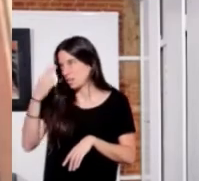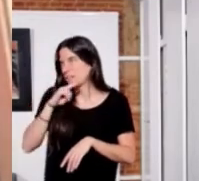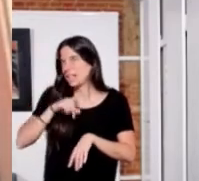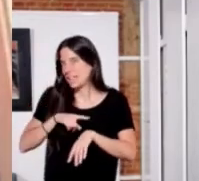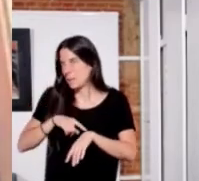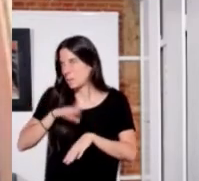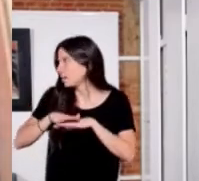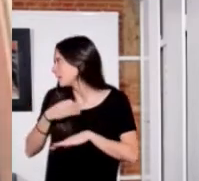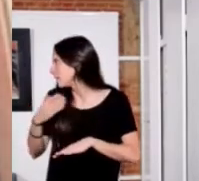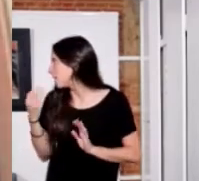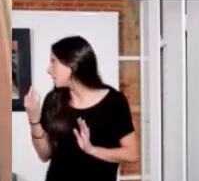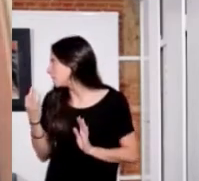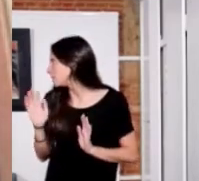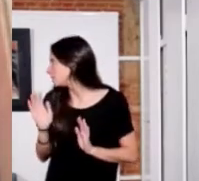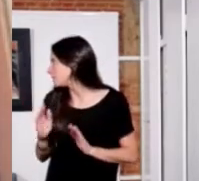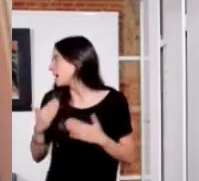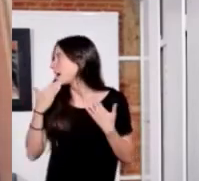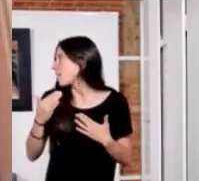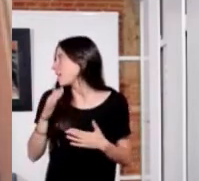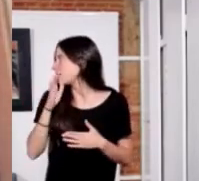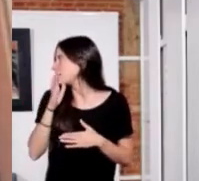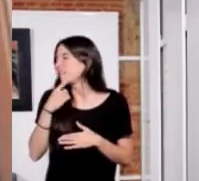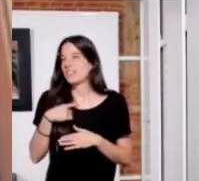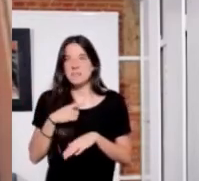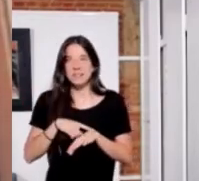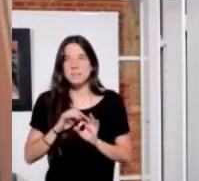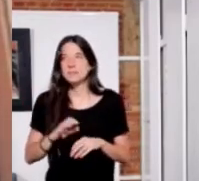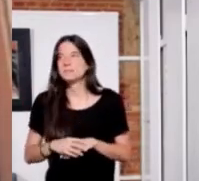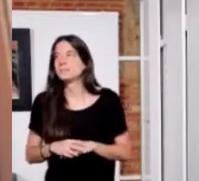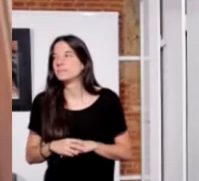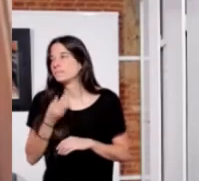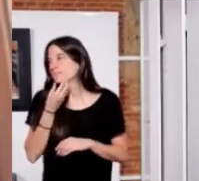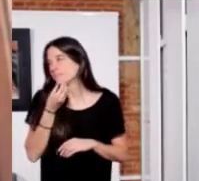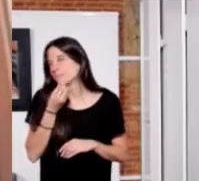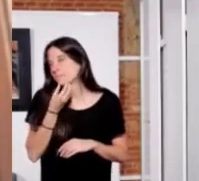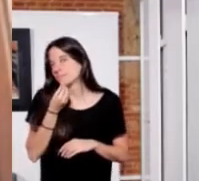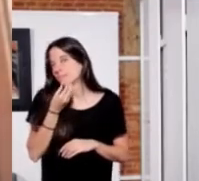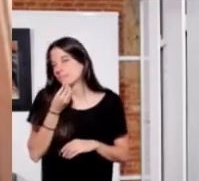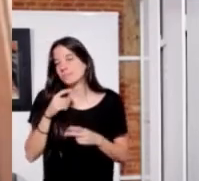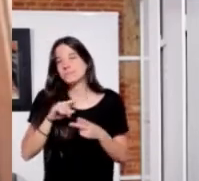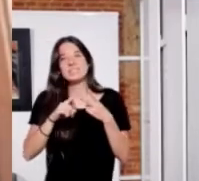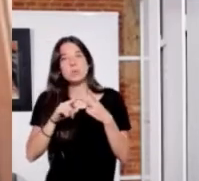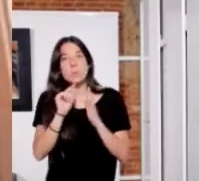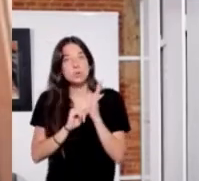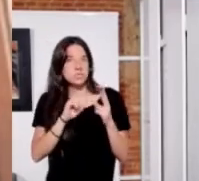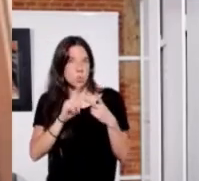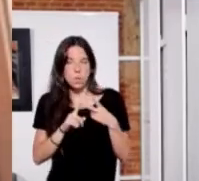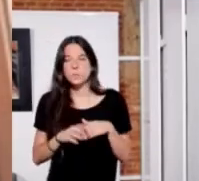Gracias por esta noticia. Por favor, espera. Vamos al segundo punto.